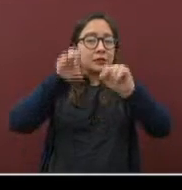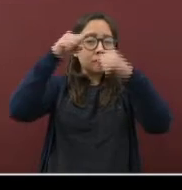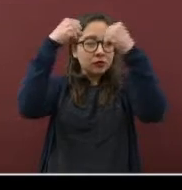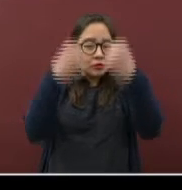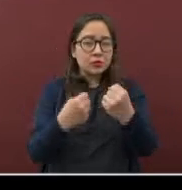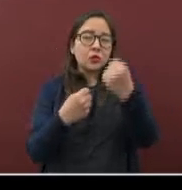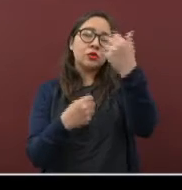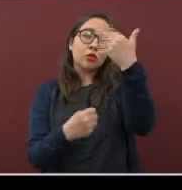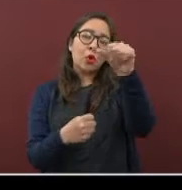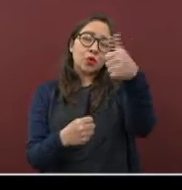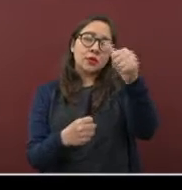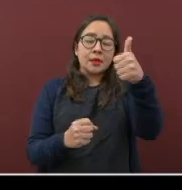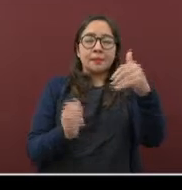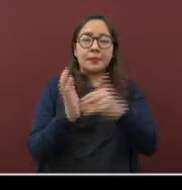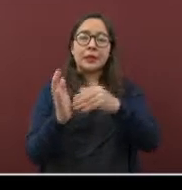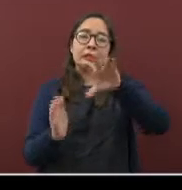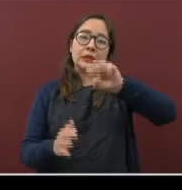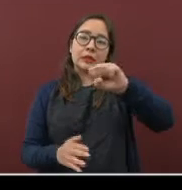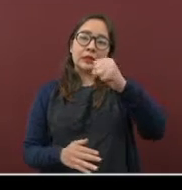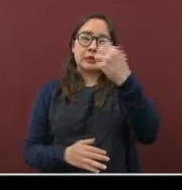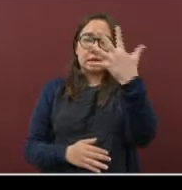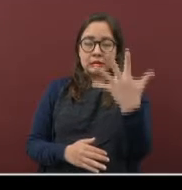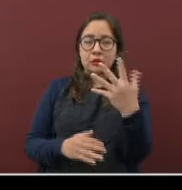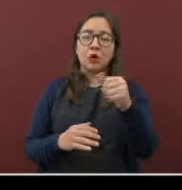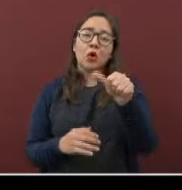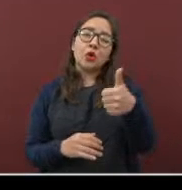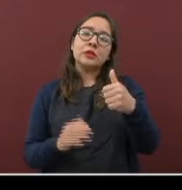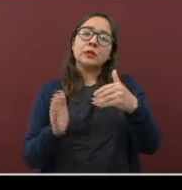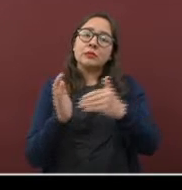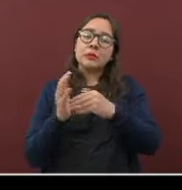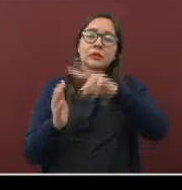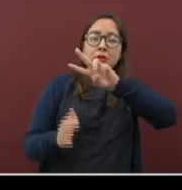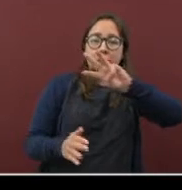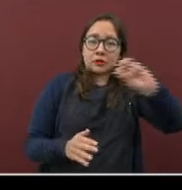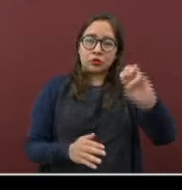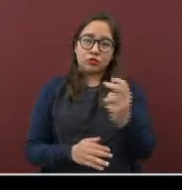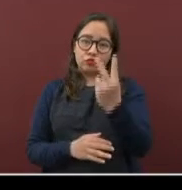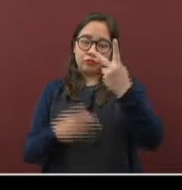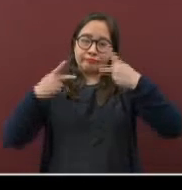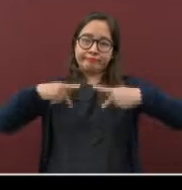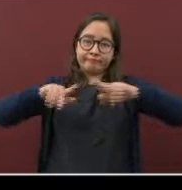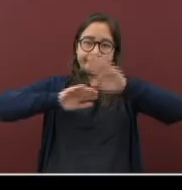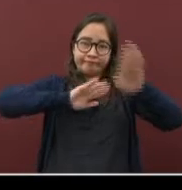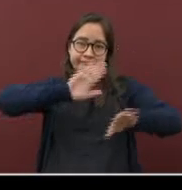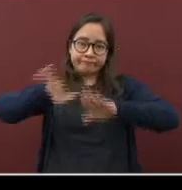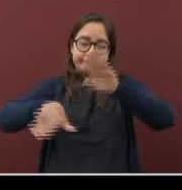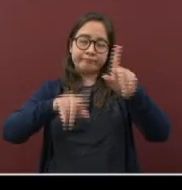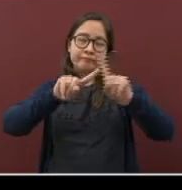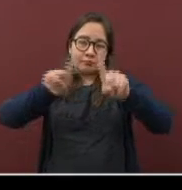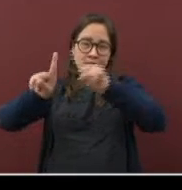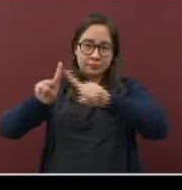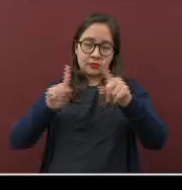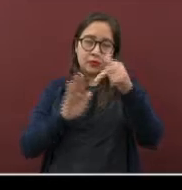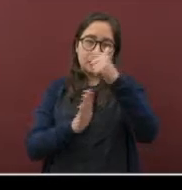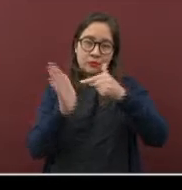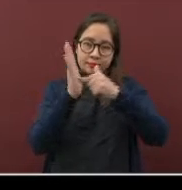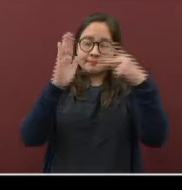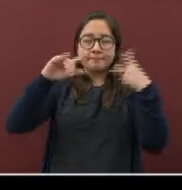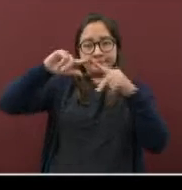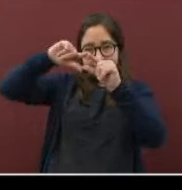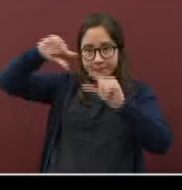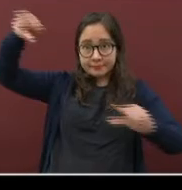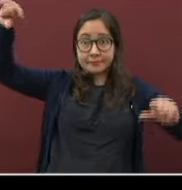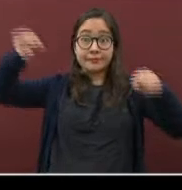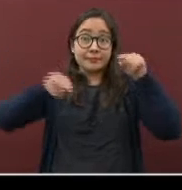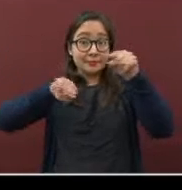y 8 mil 301 pacientes han fallecido en 196 municipios de la entidad ahora